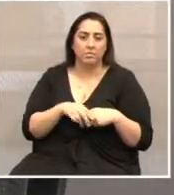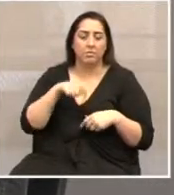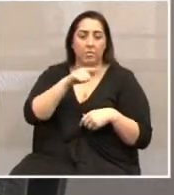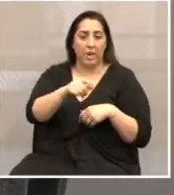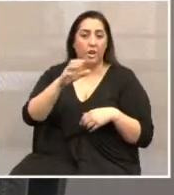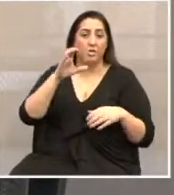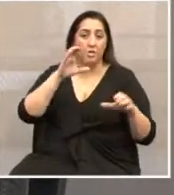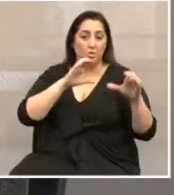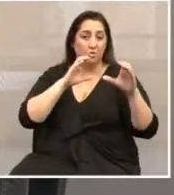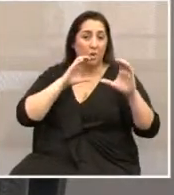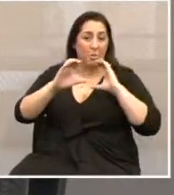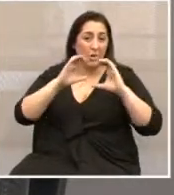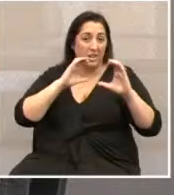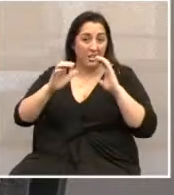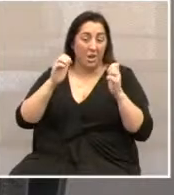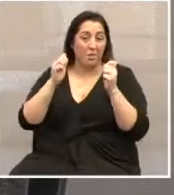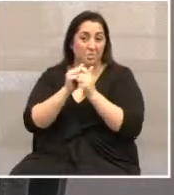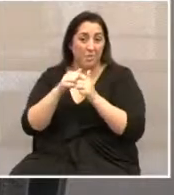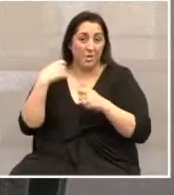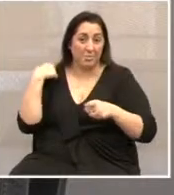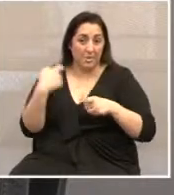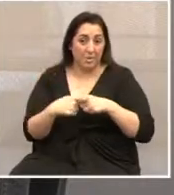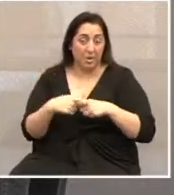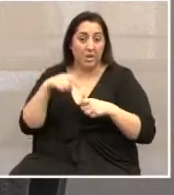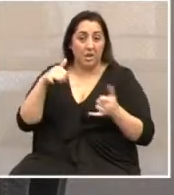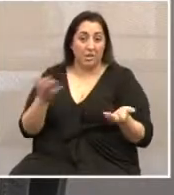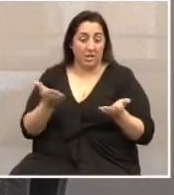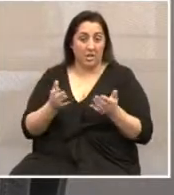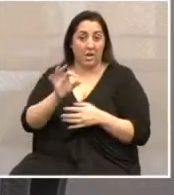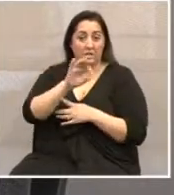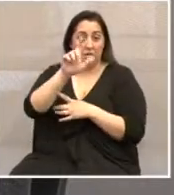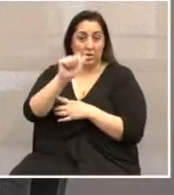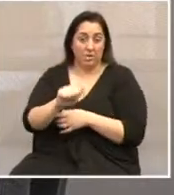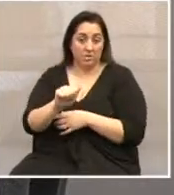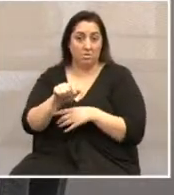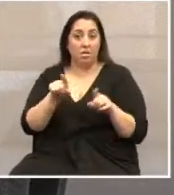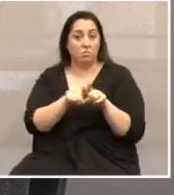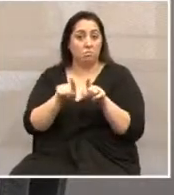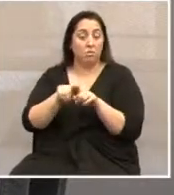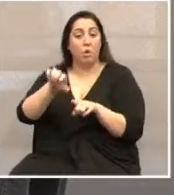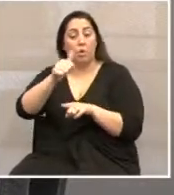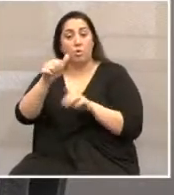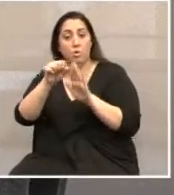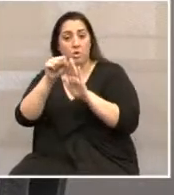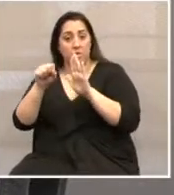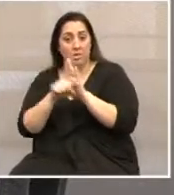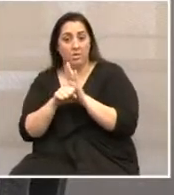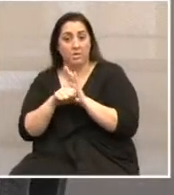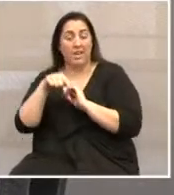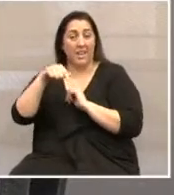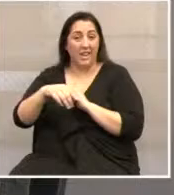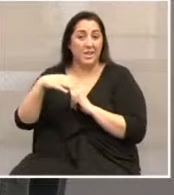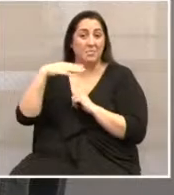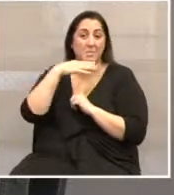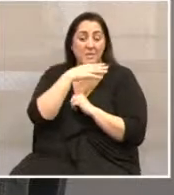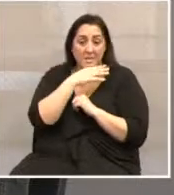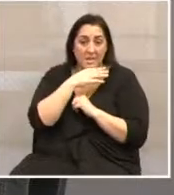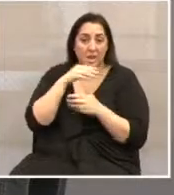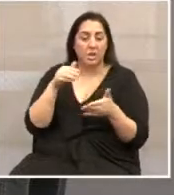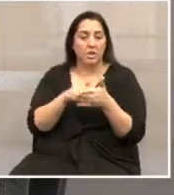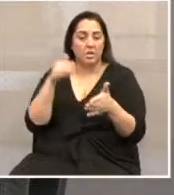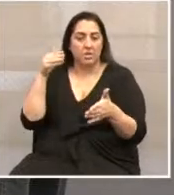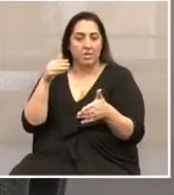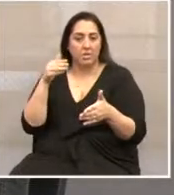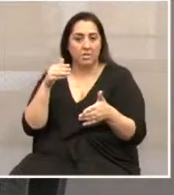en español en Florida y en otros estados. Y estas mentiras son contra el